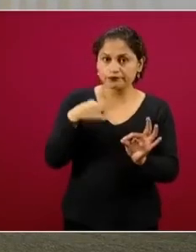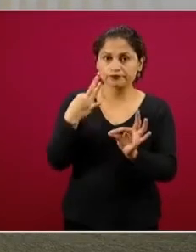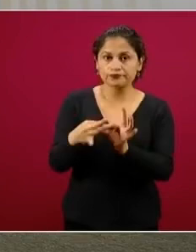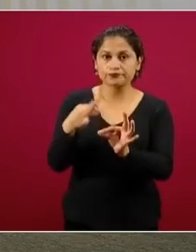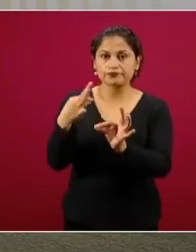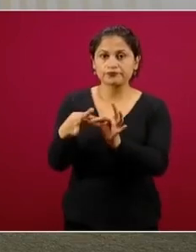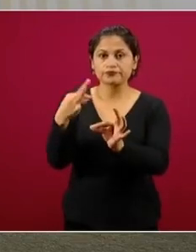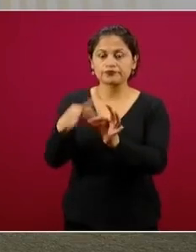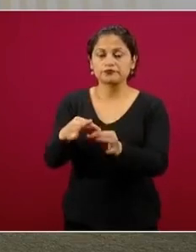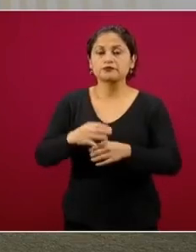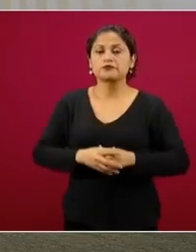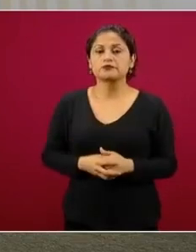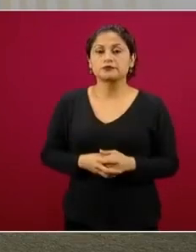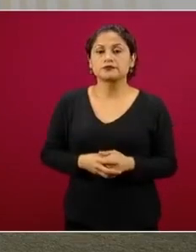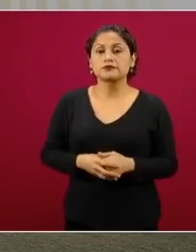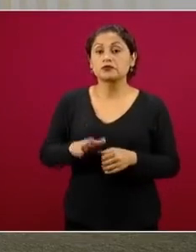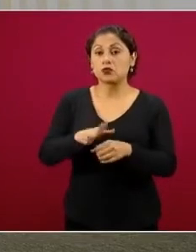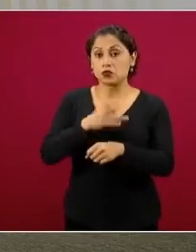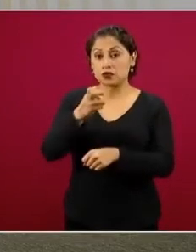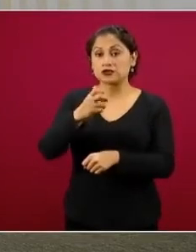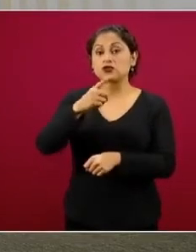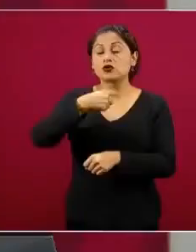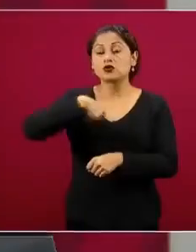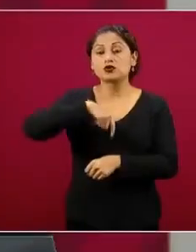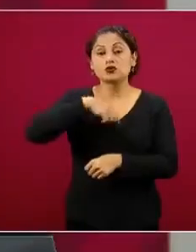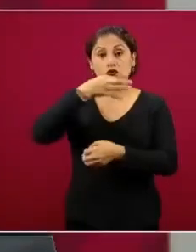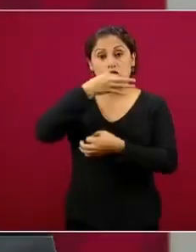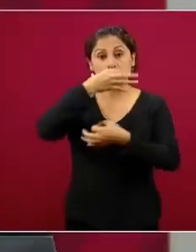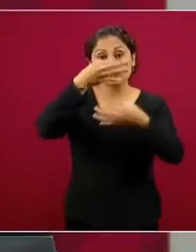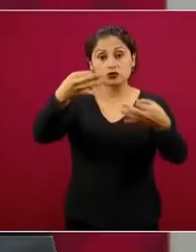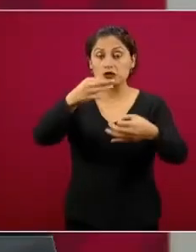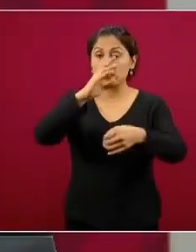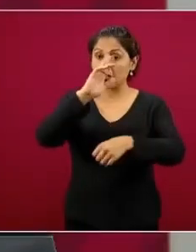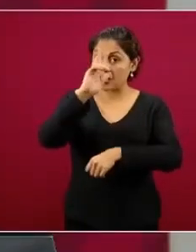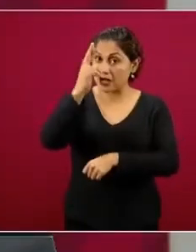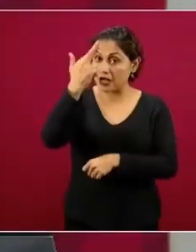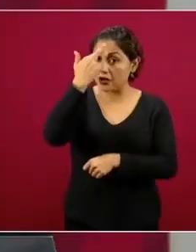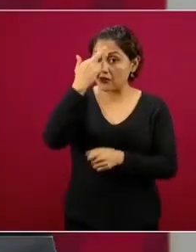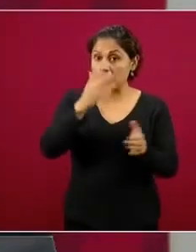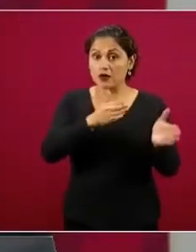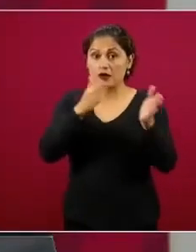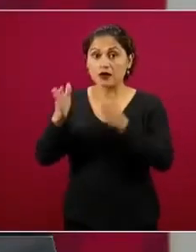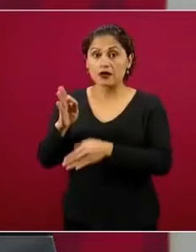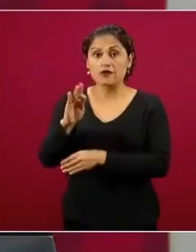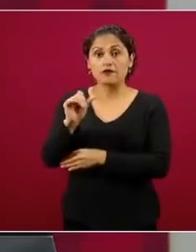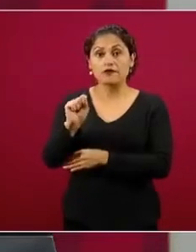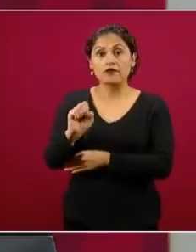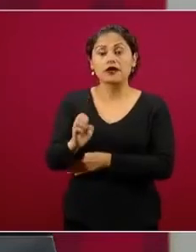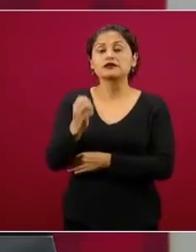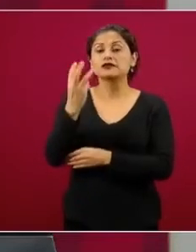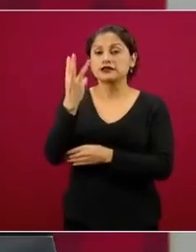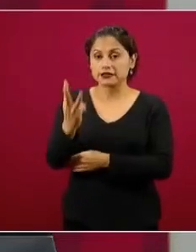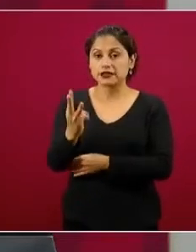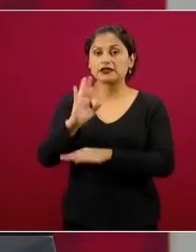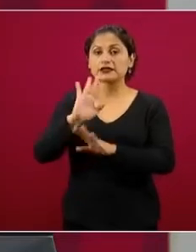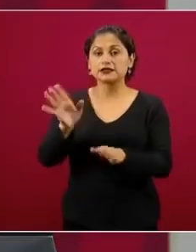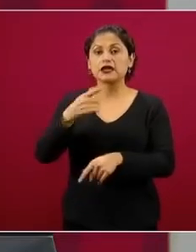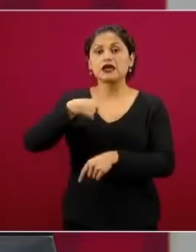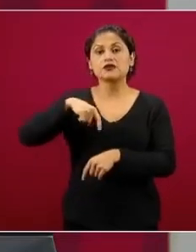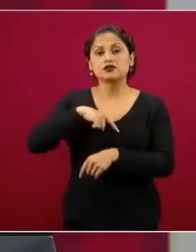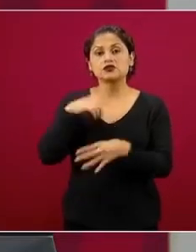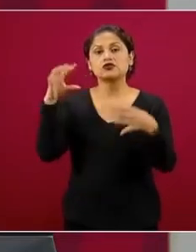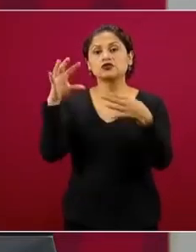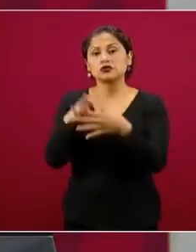les recordamos que estamos en la fase 3, la fase 3 es una fase como la hemos descrito desde hace muchas semanas,